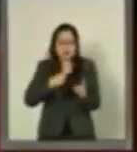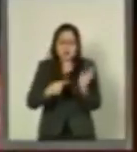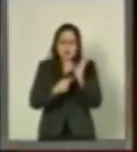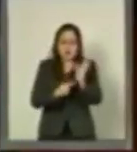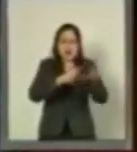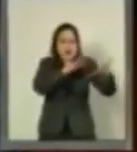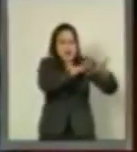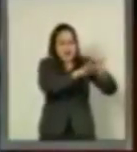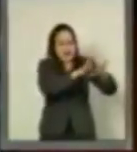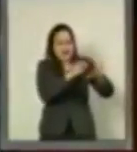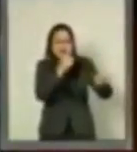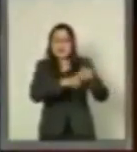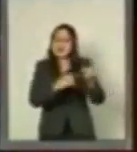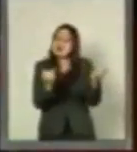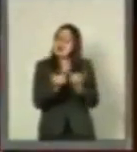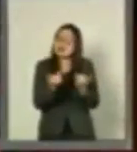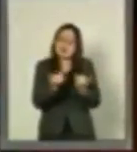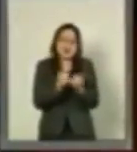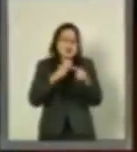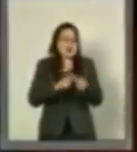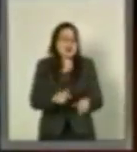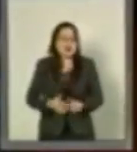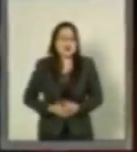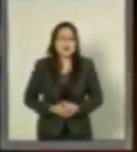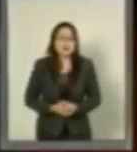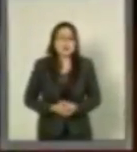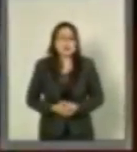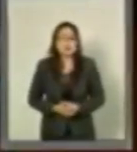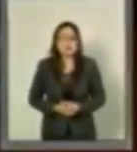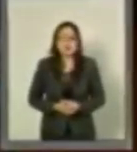en la misma circunstancia. En los centros